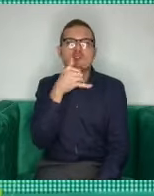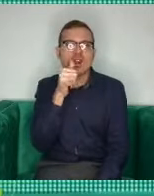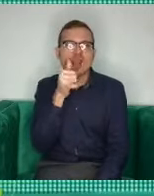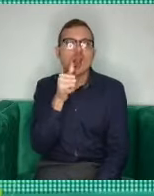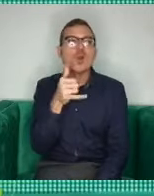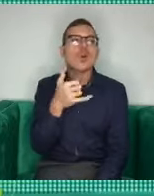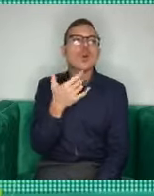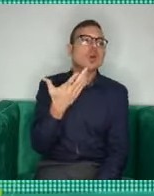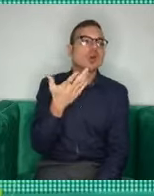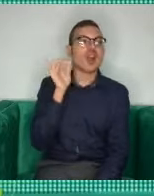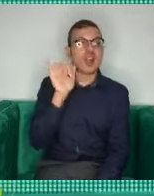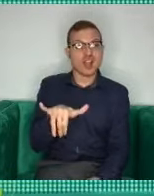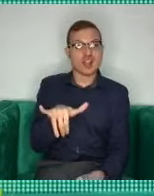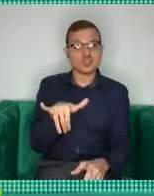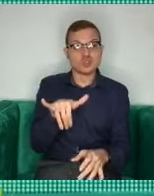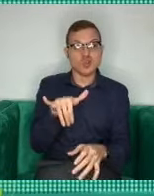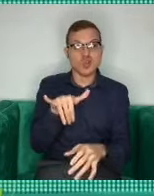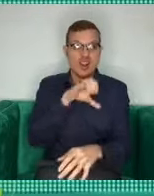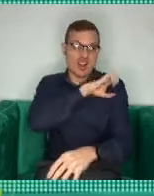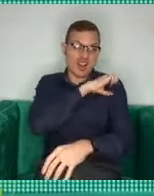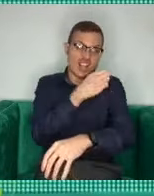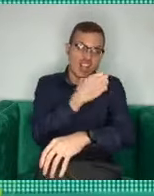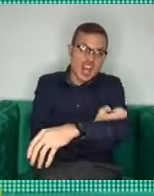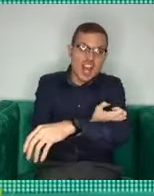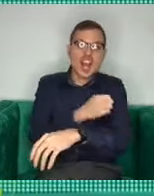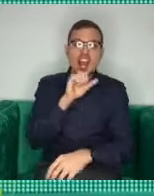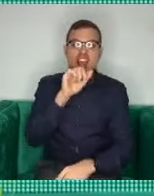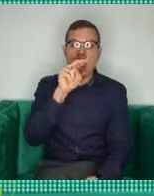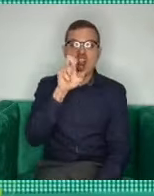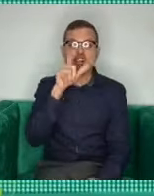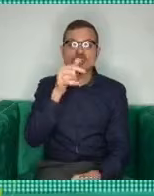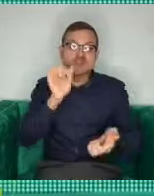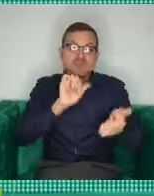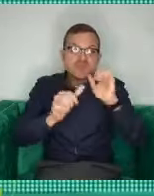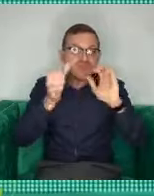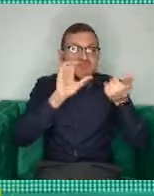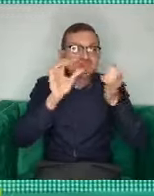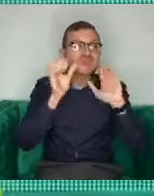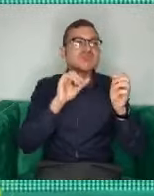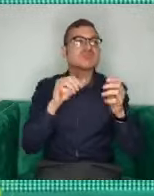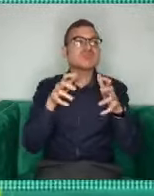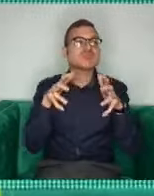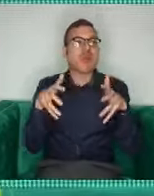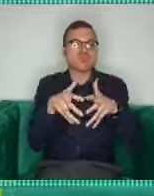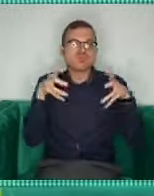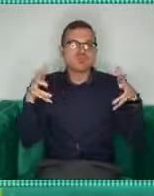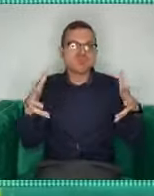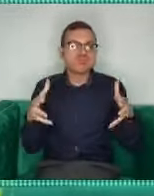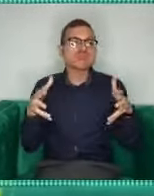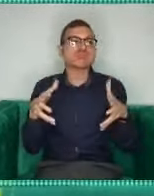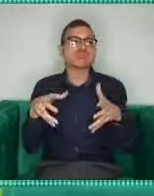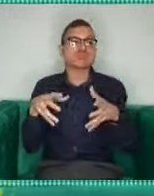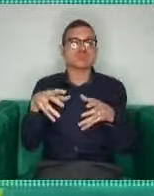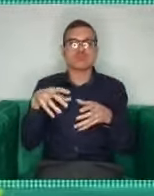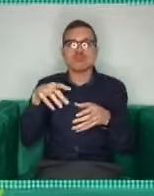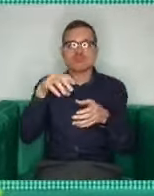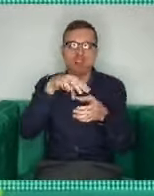energizantes, los alimentos con alto contenido de harinas también. Vemos en los pacientes que cada